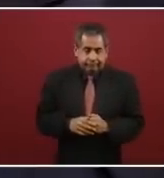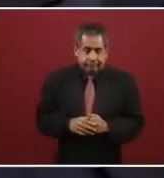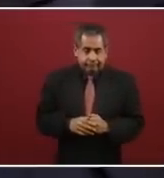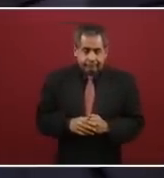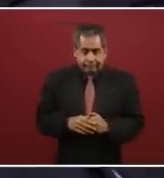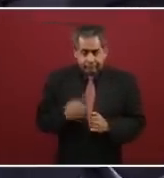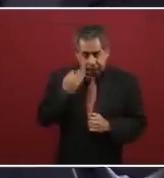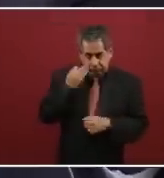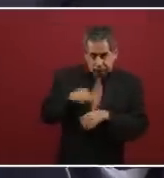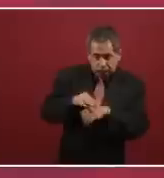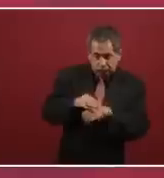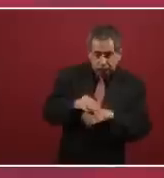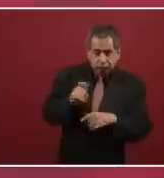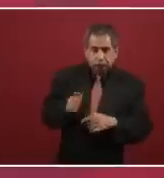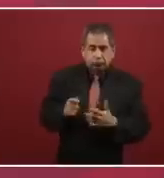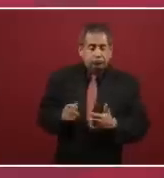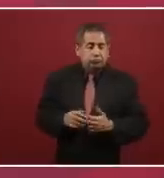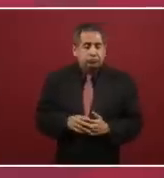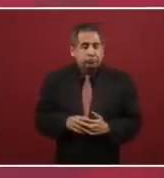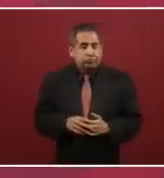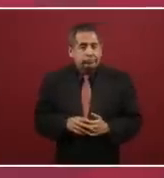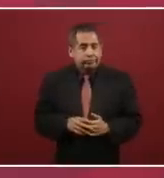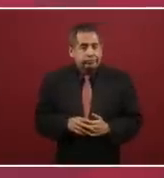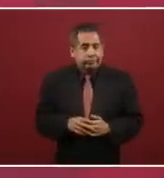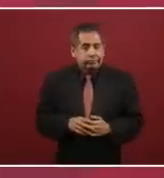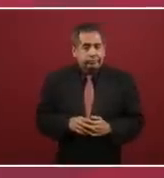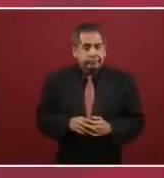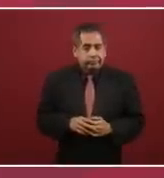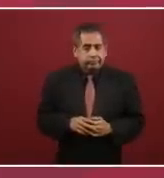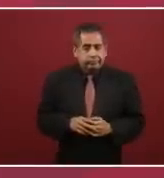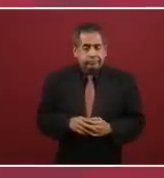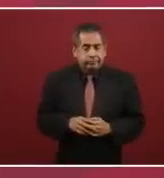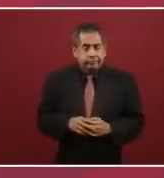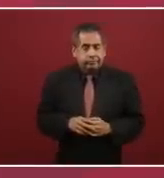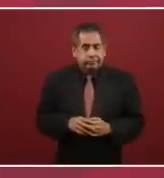los hechos por